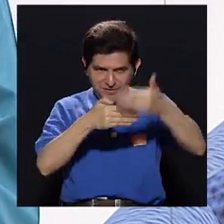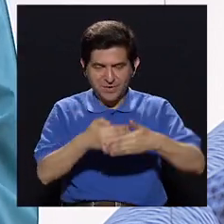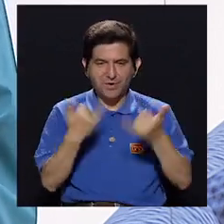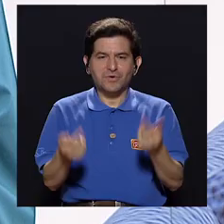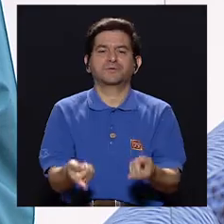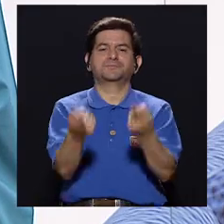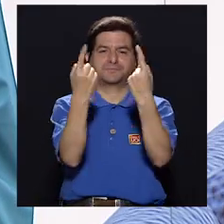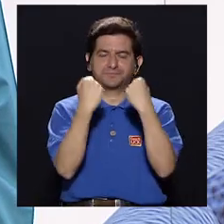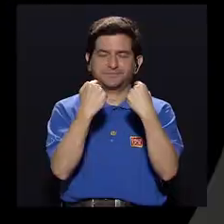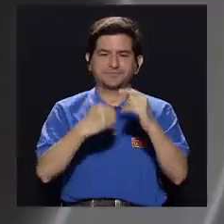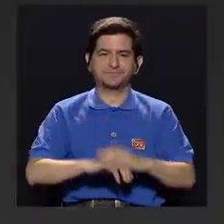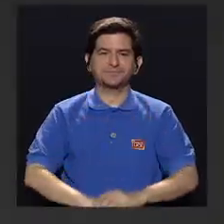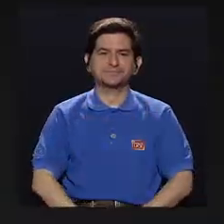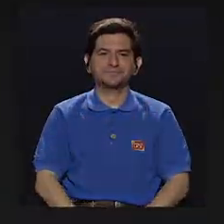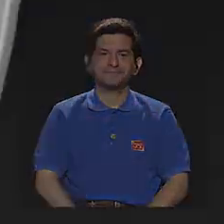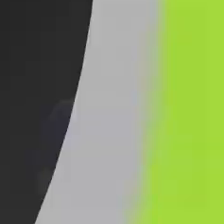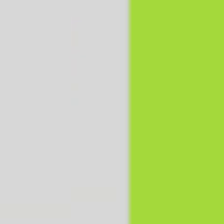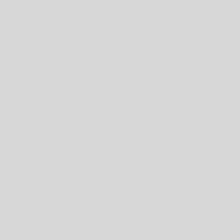ya